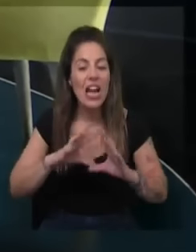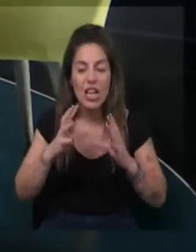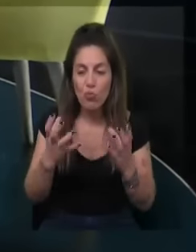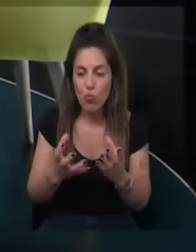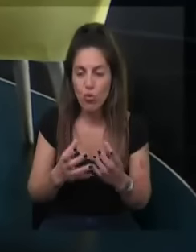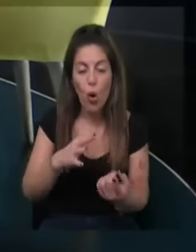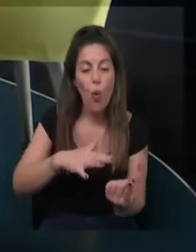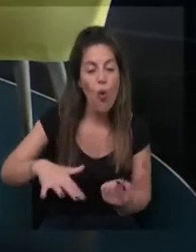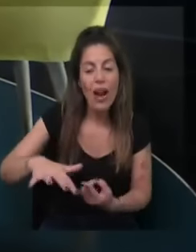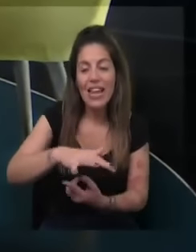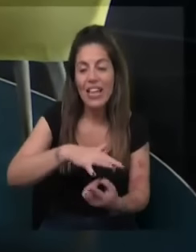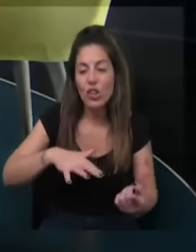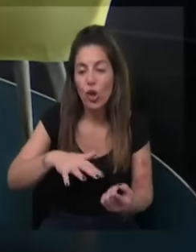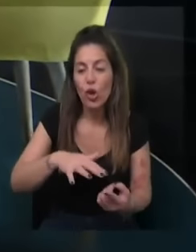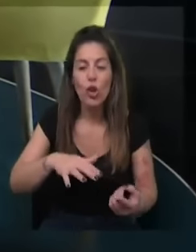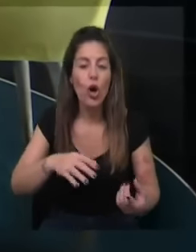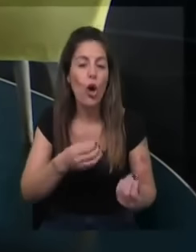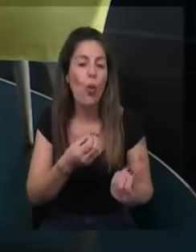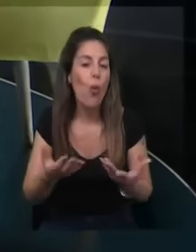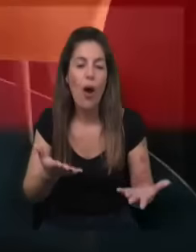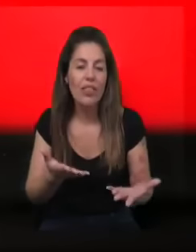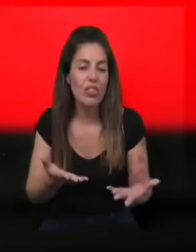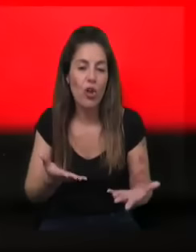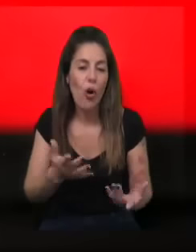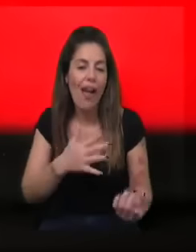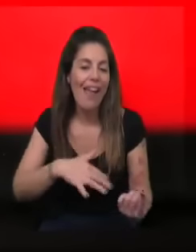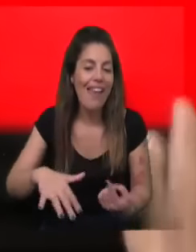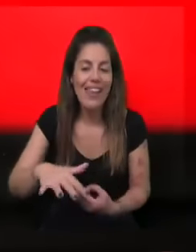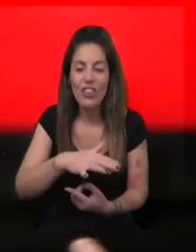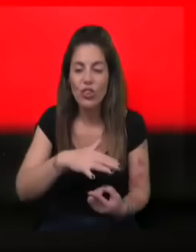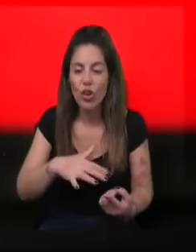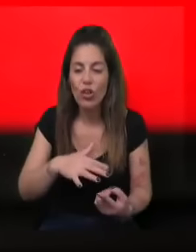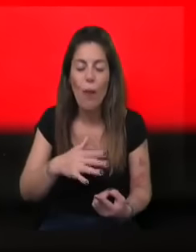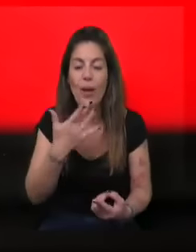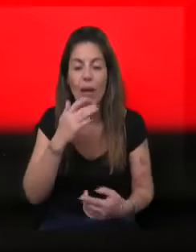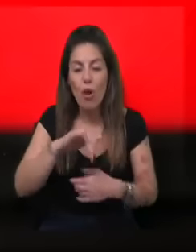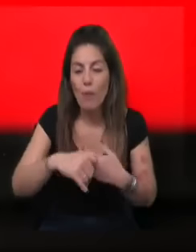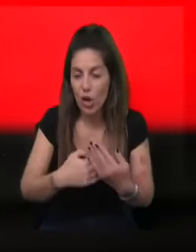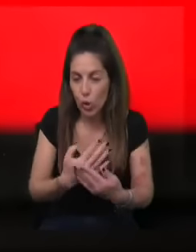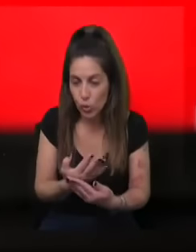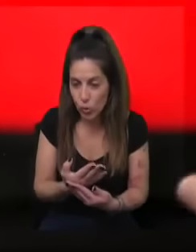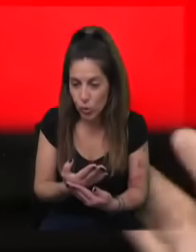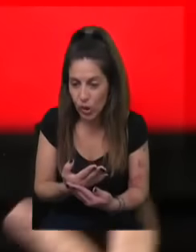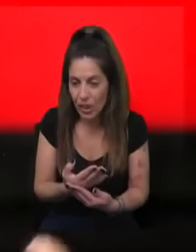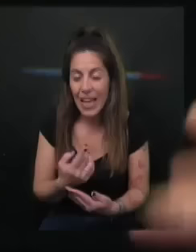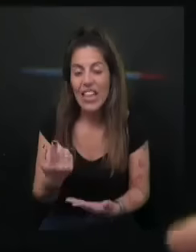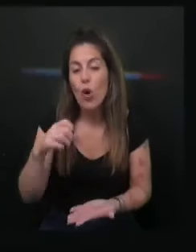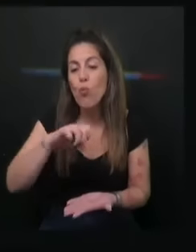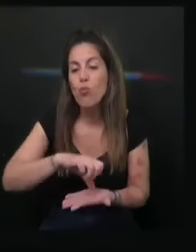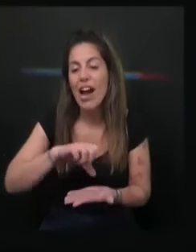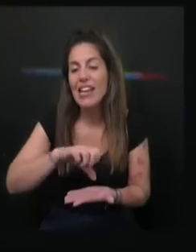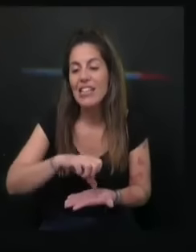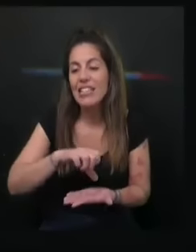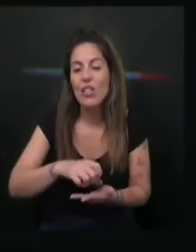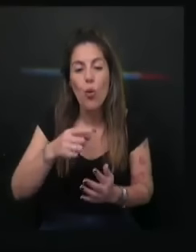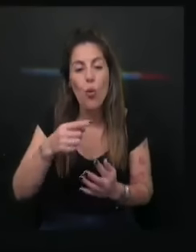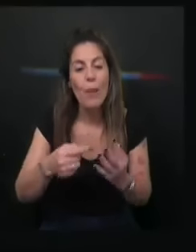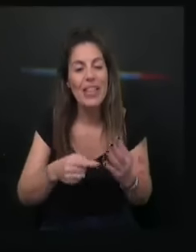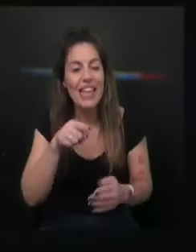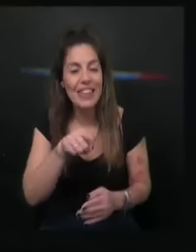entorno Y cuánto juega el entorno me refiero a vamos al mercosur que un país tome una medida